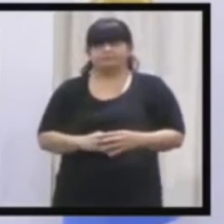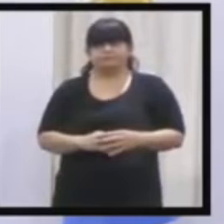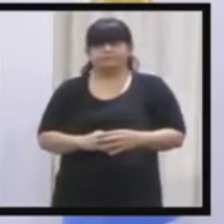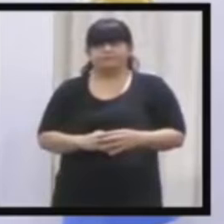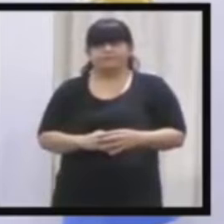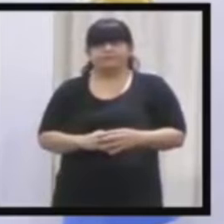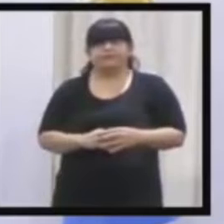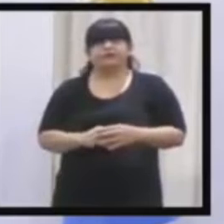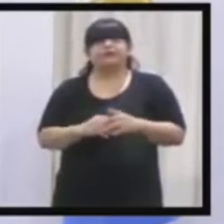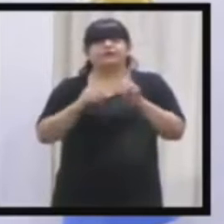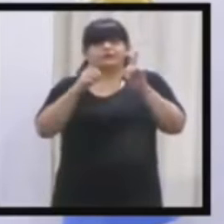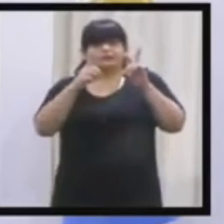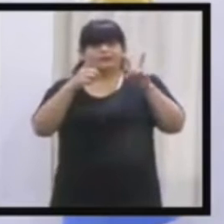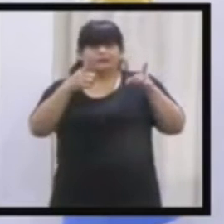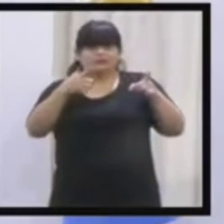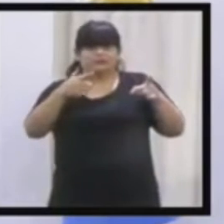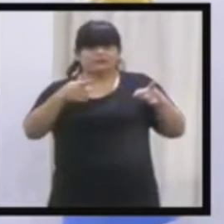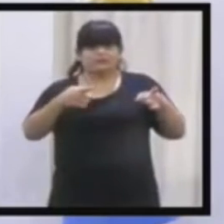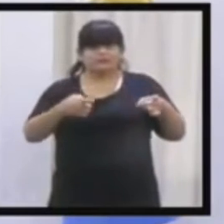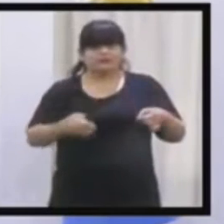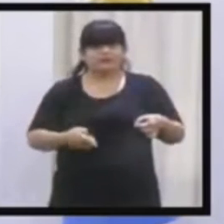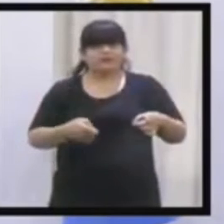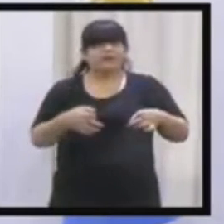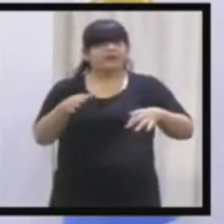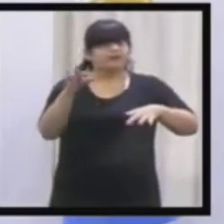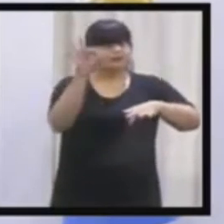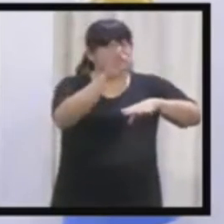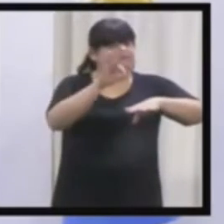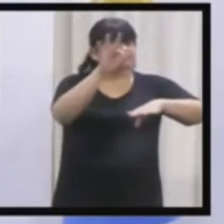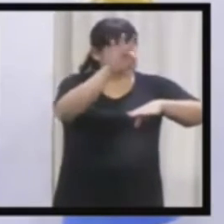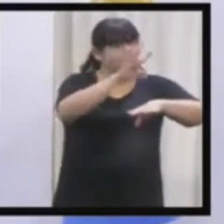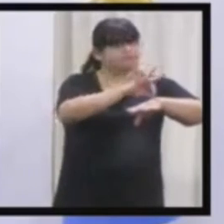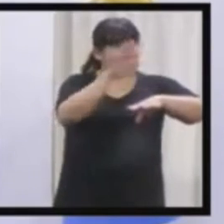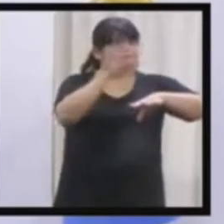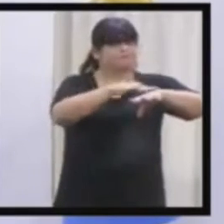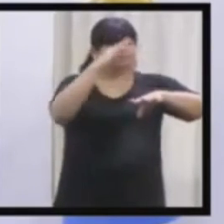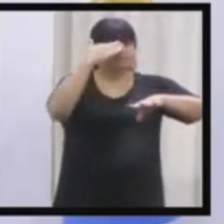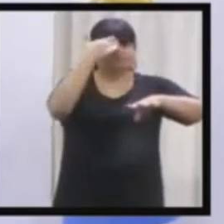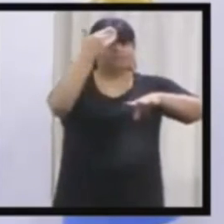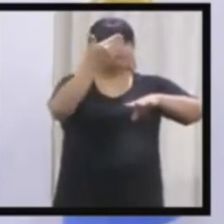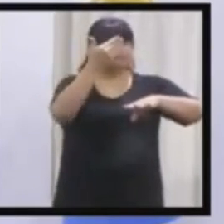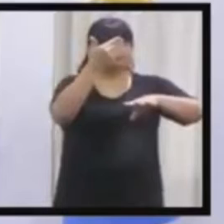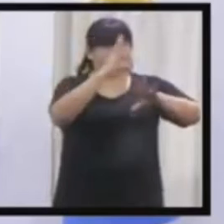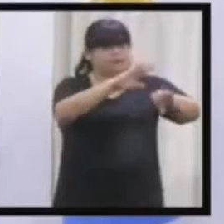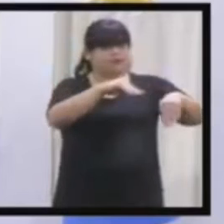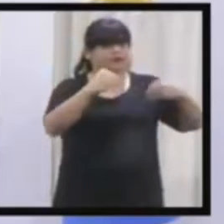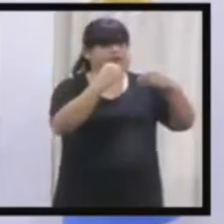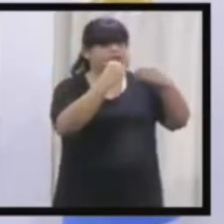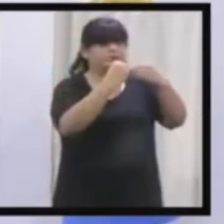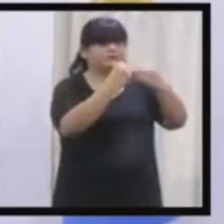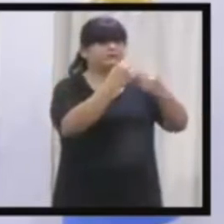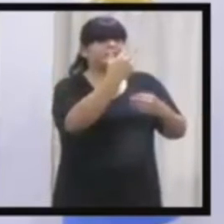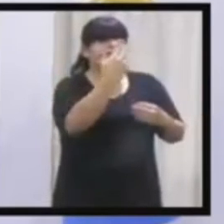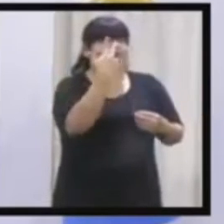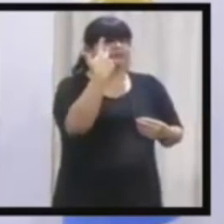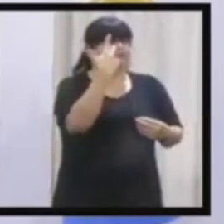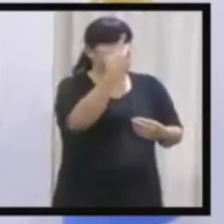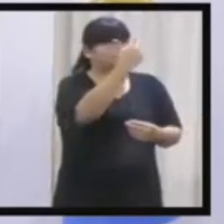Con respecto a dengue, se han registrado 3.617 casos